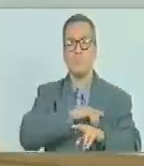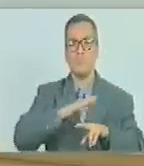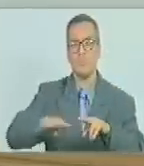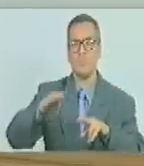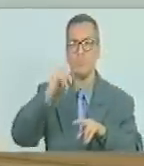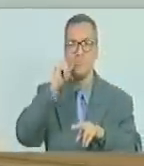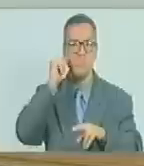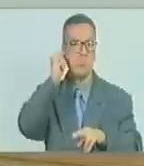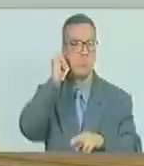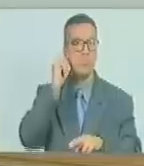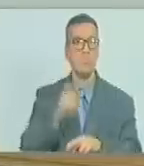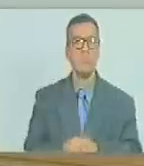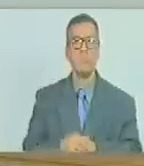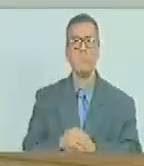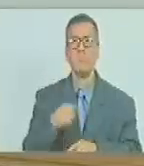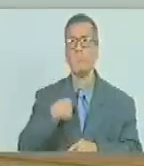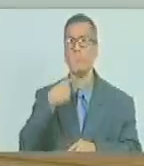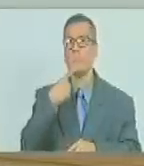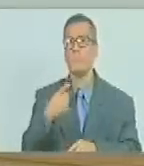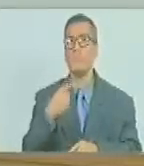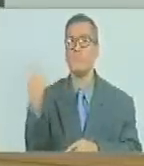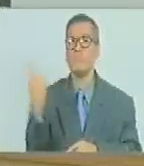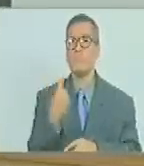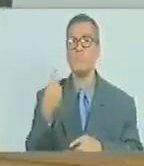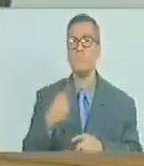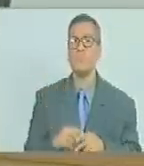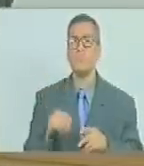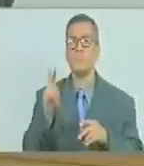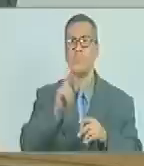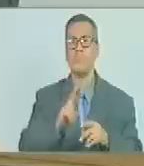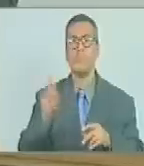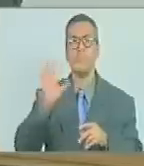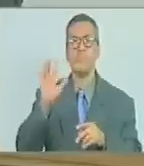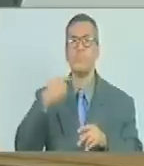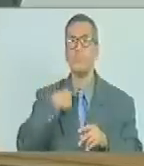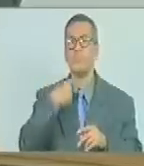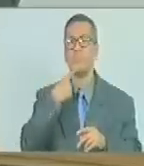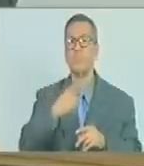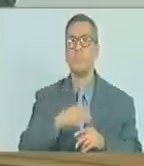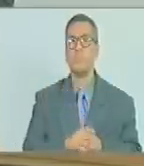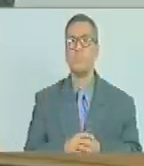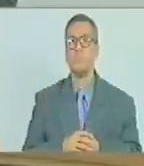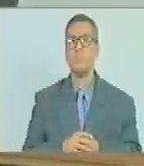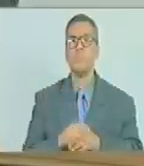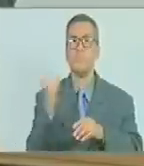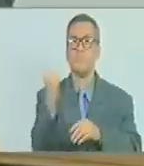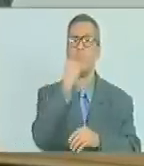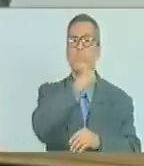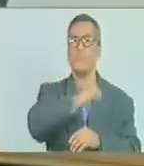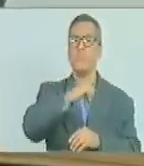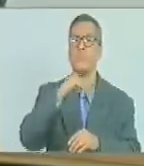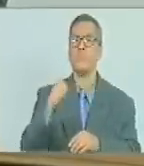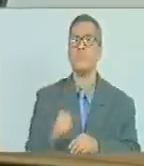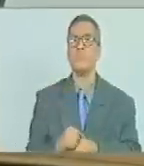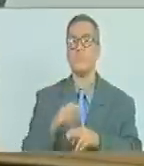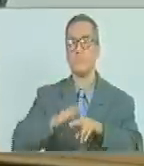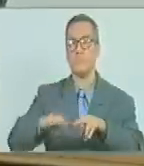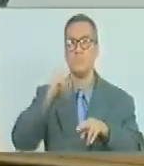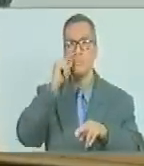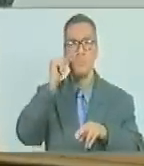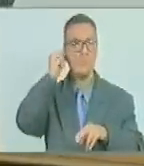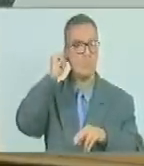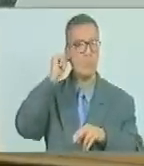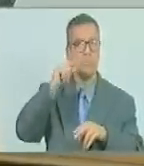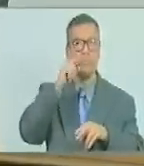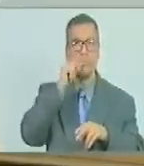niños. Cuando dice que llevó a Venezuela al borde del colapso, está confesando que asesinó a niñas, a